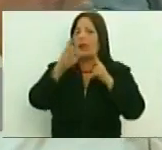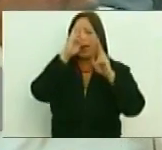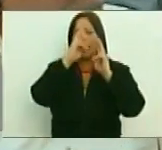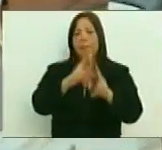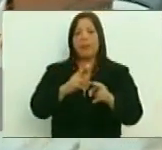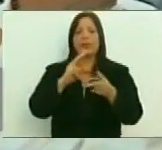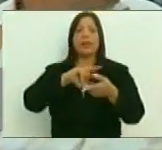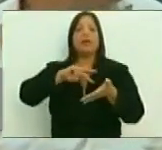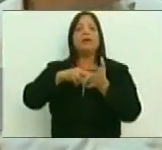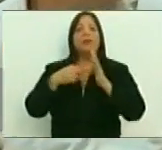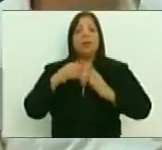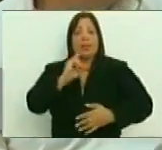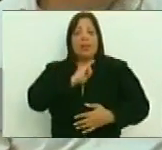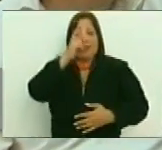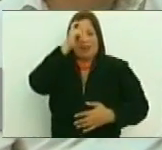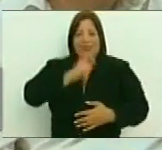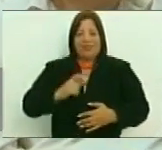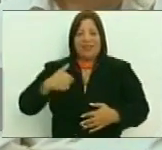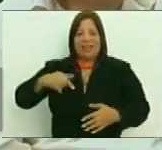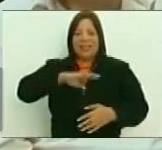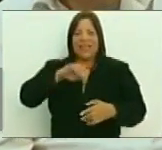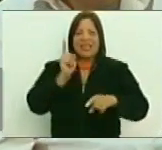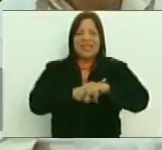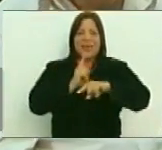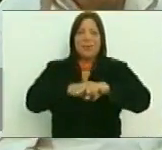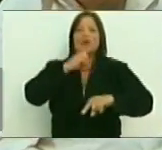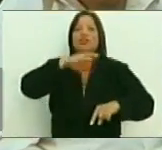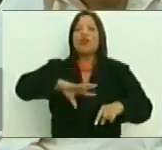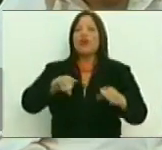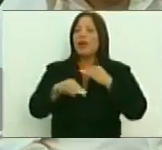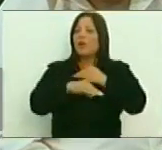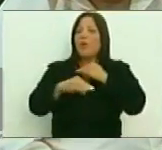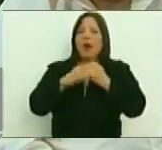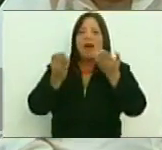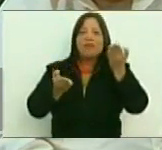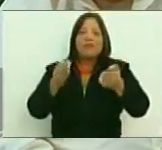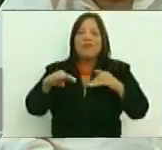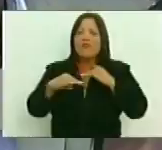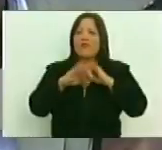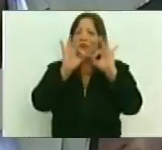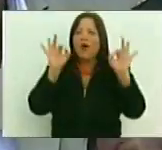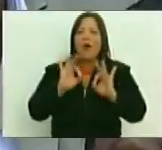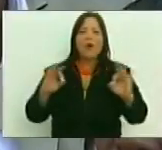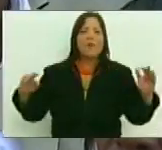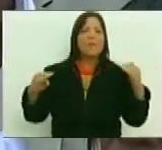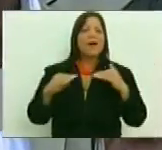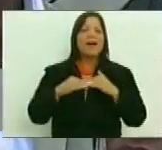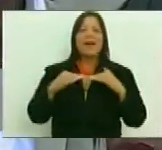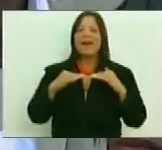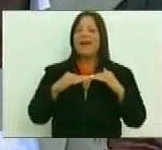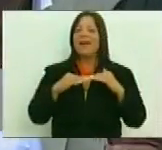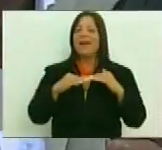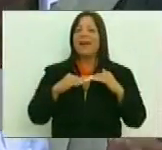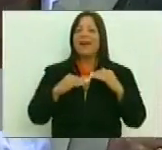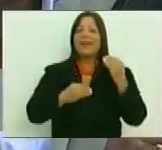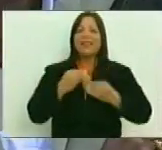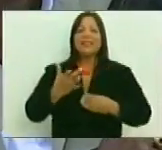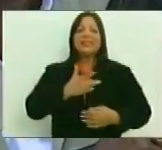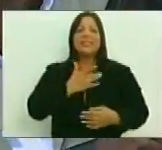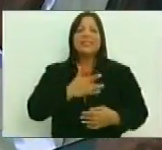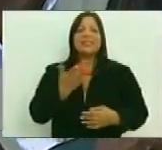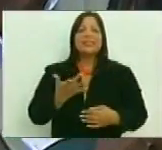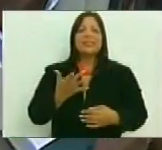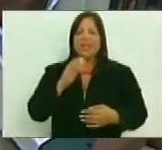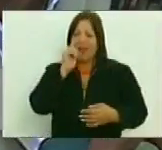La ciudadanía de este nuevo tiempo histórico de nuestra República lo es en la medida también de que pueda ser, sentirse